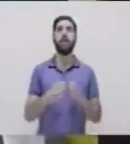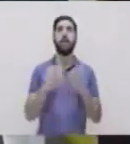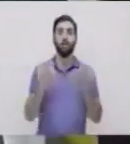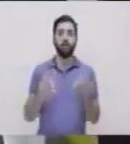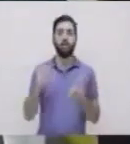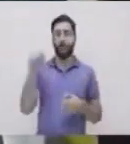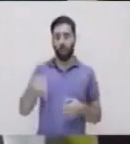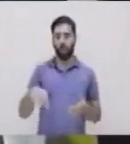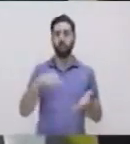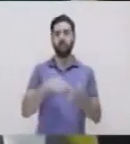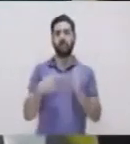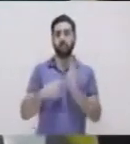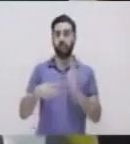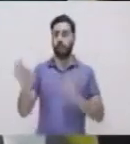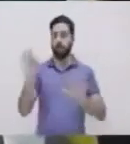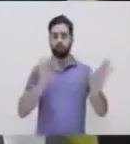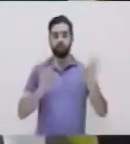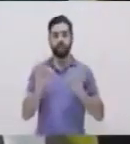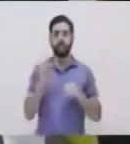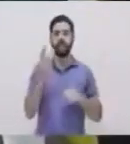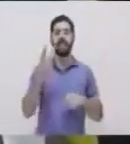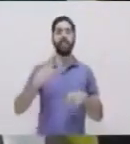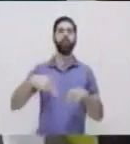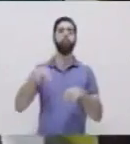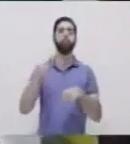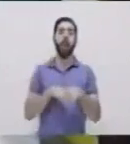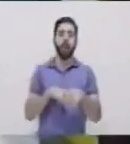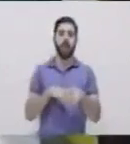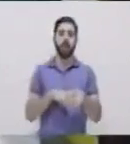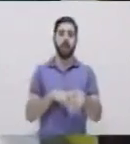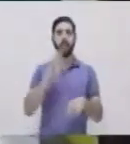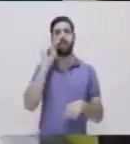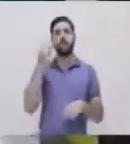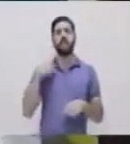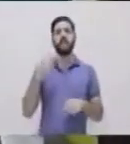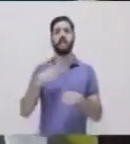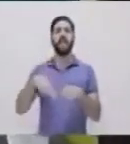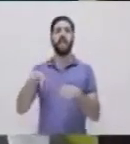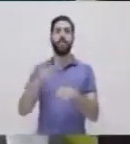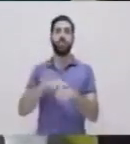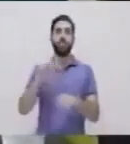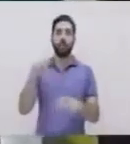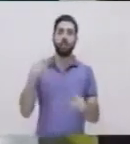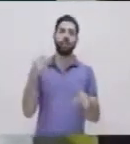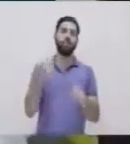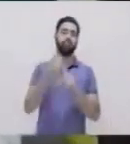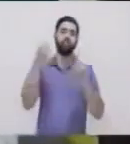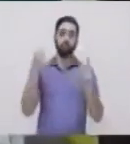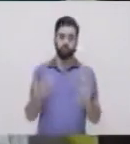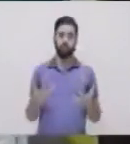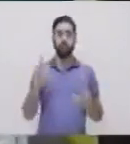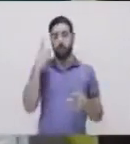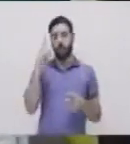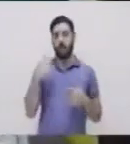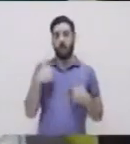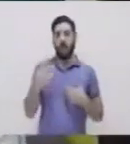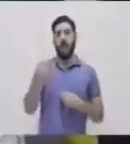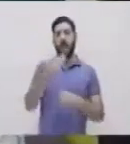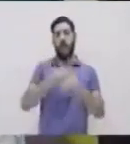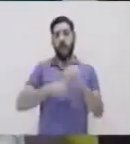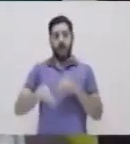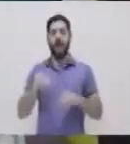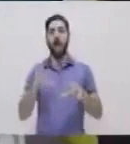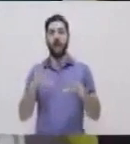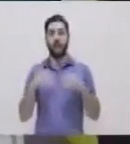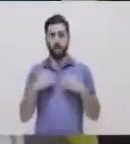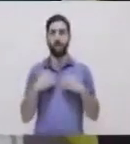que es una selección natural. Sí, pues, porque por naturaleza se está dando definitivamente, eso, por la